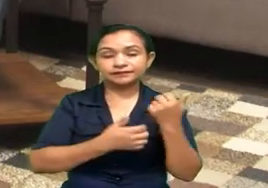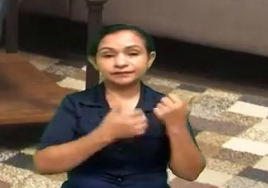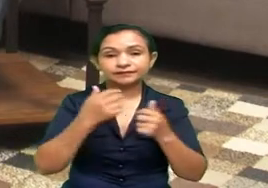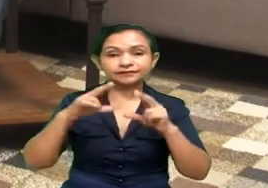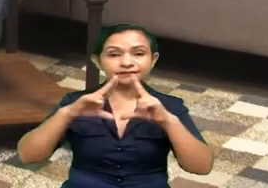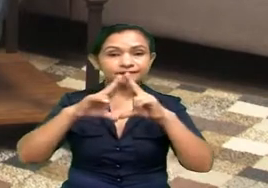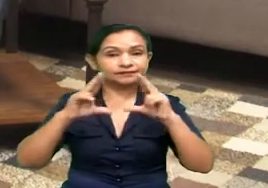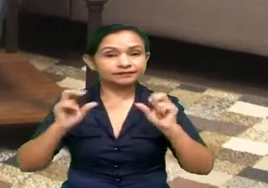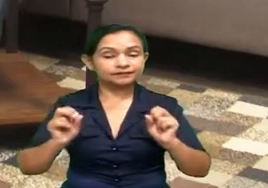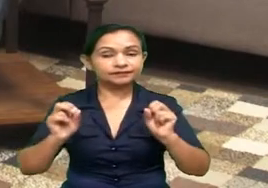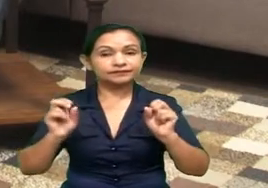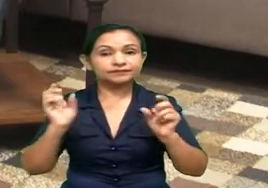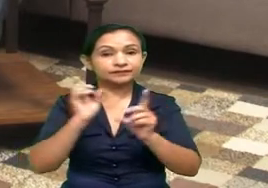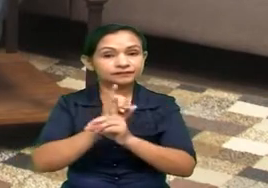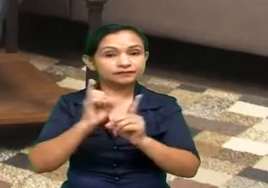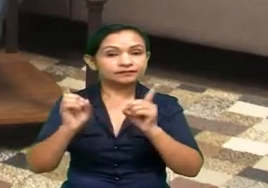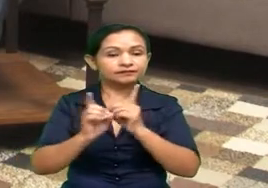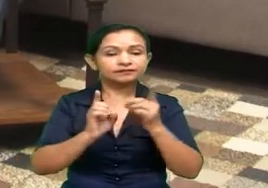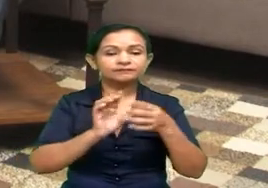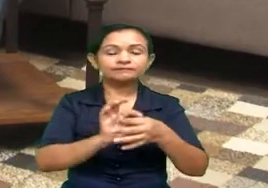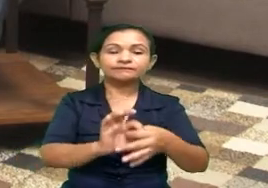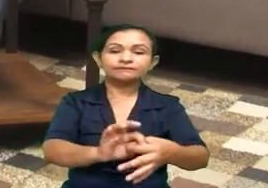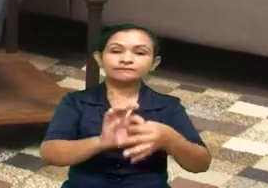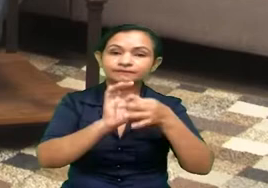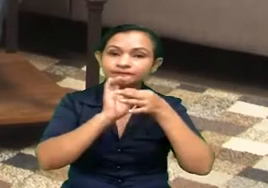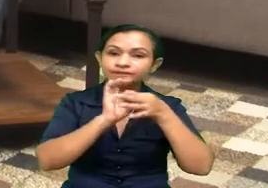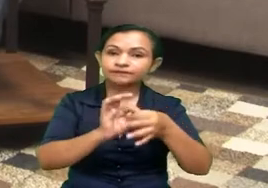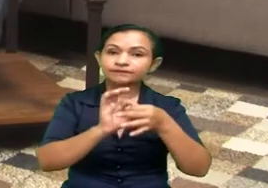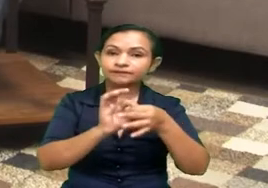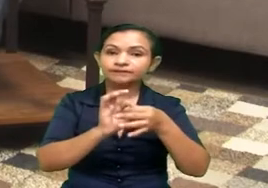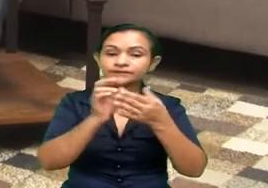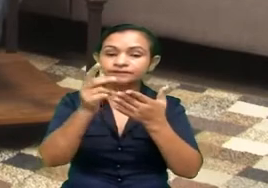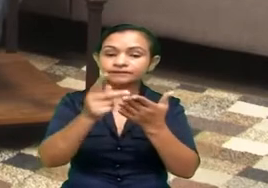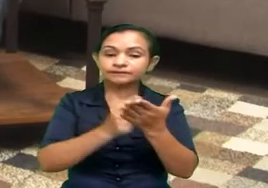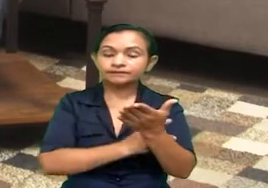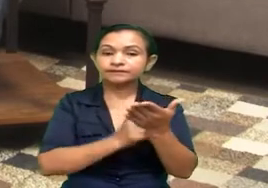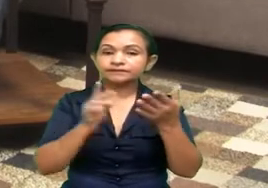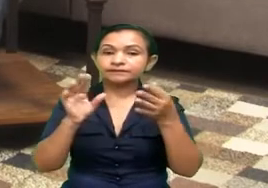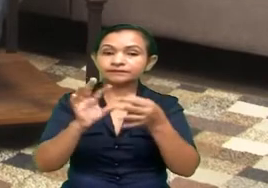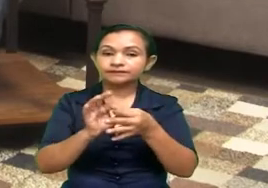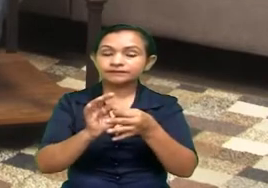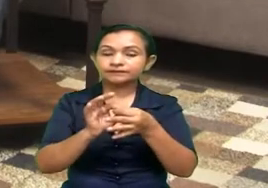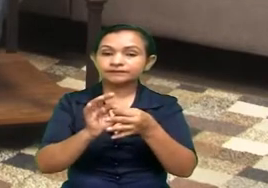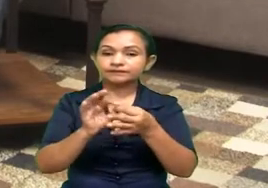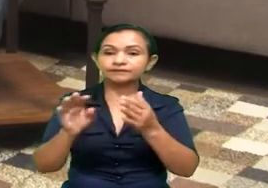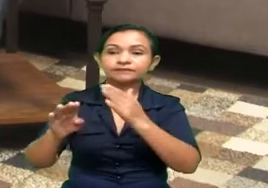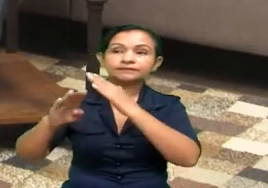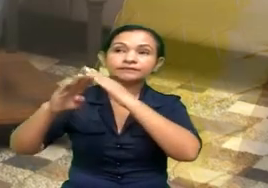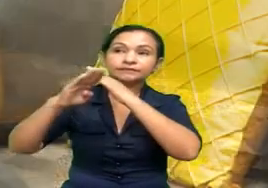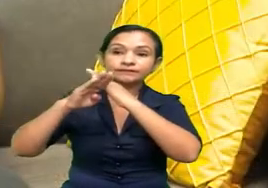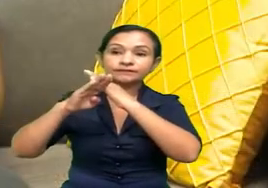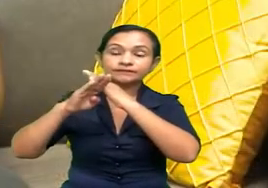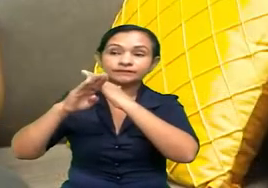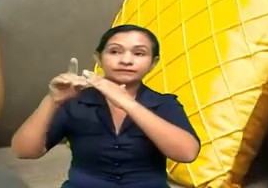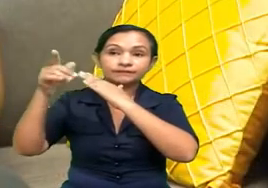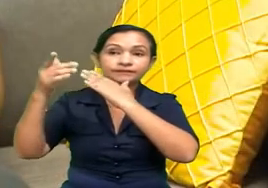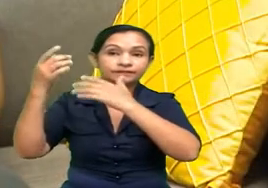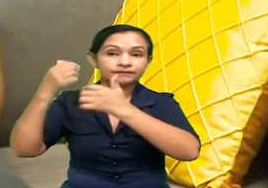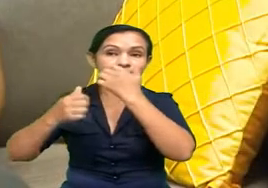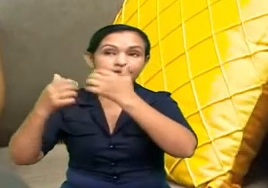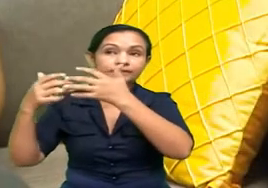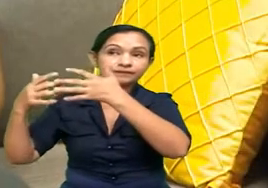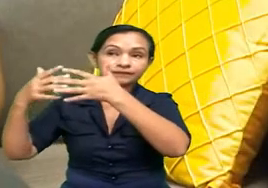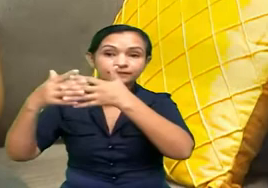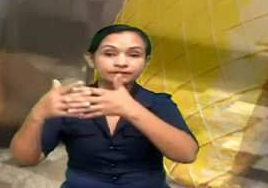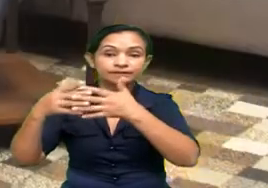país, debieran de juntarse en torno a un proyecto de unidad para enfrentar esa amenaza, como en